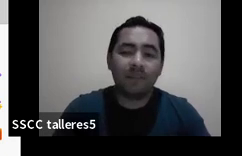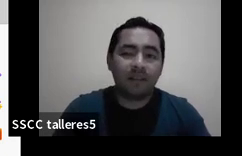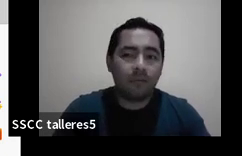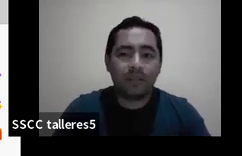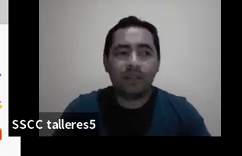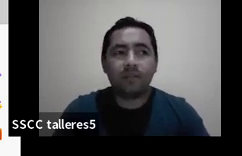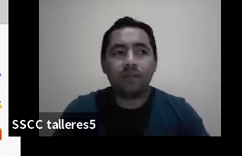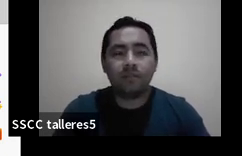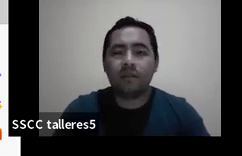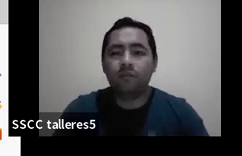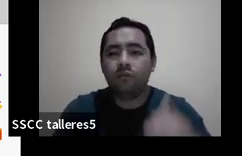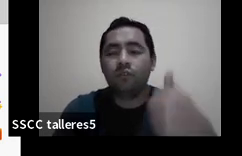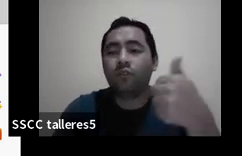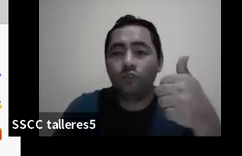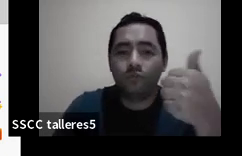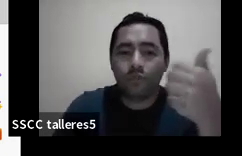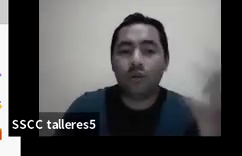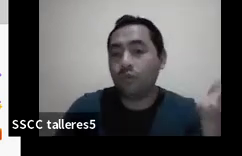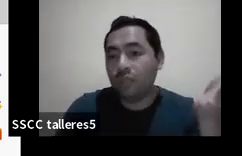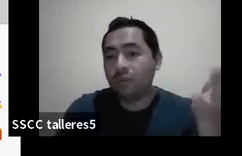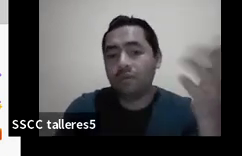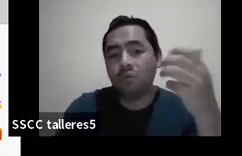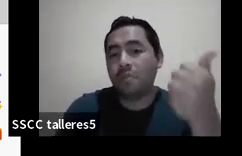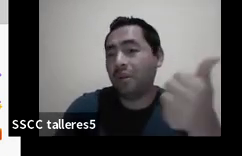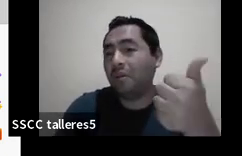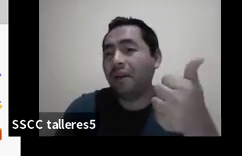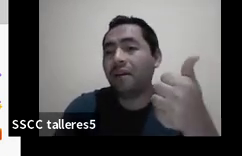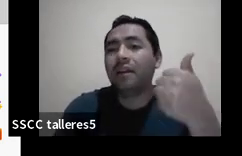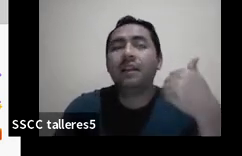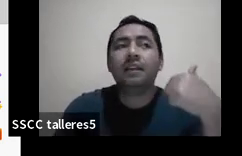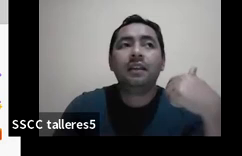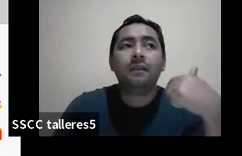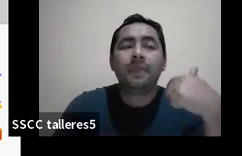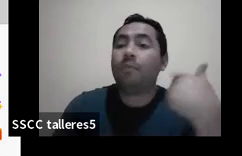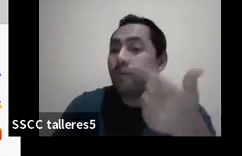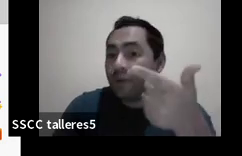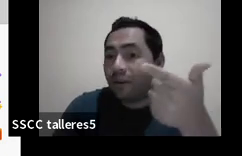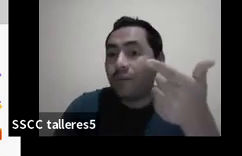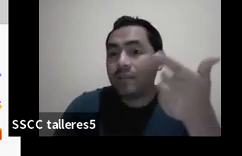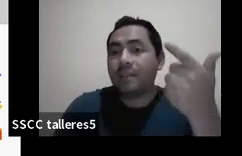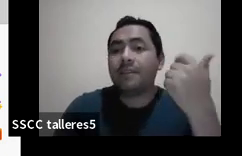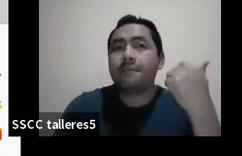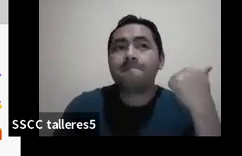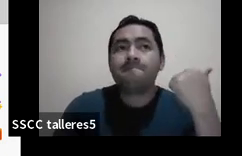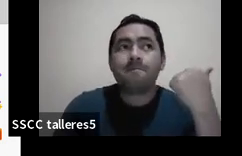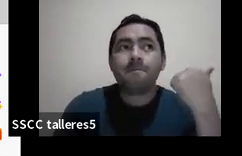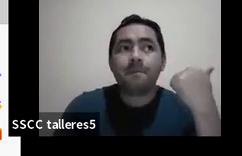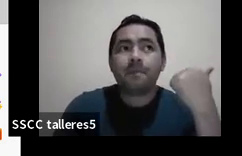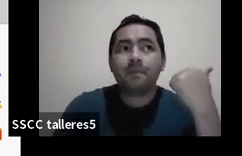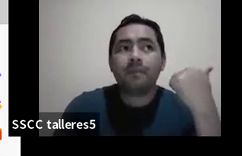no logra aprender lengua de señas? O sea, un sordo prelocutivo no aprendió a hablar, tampoco aprendió lengua de